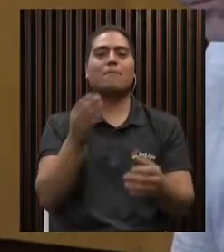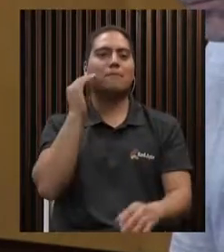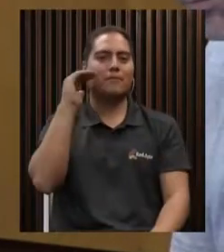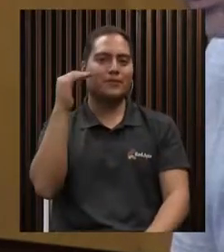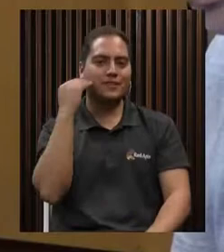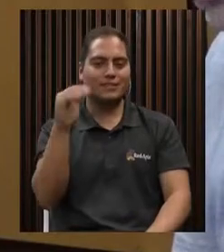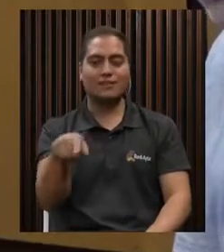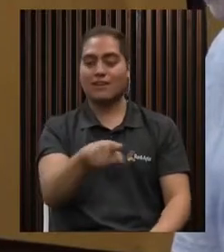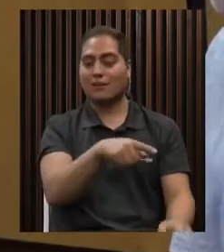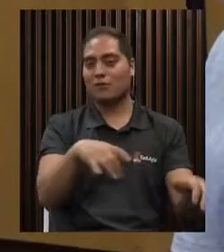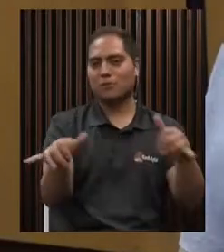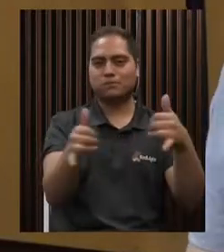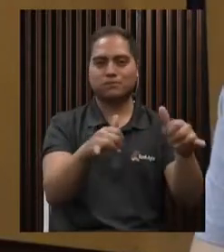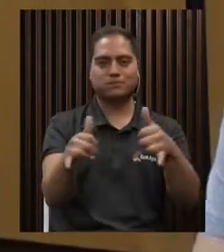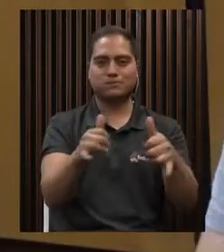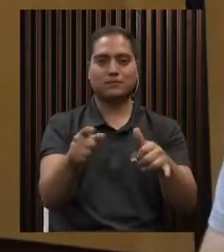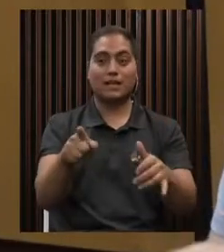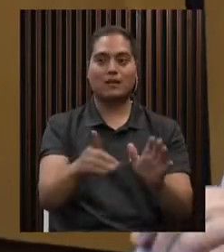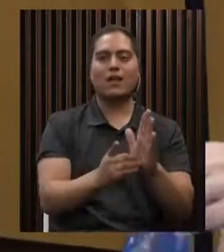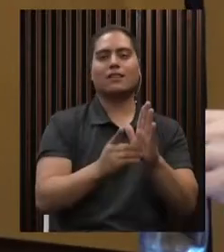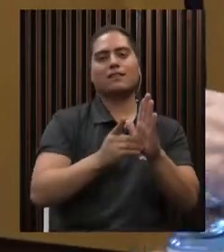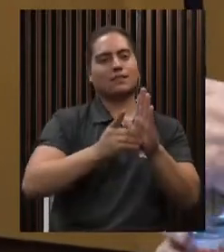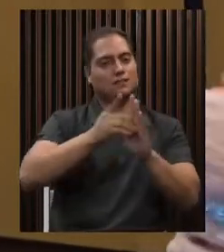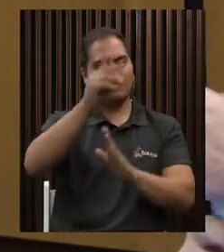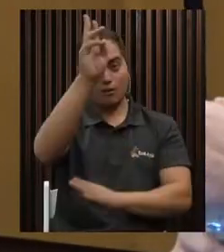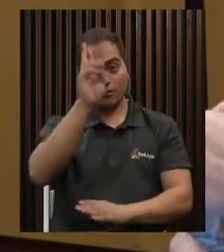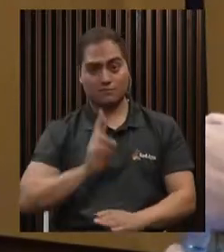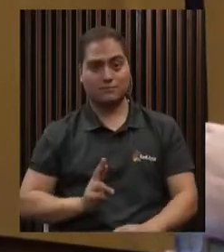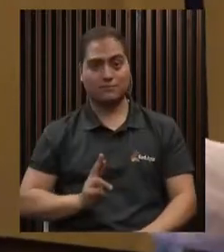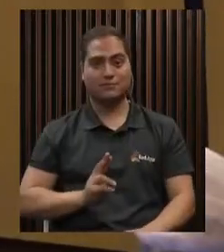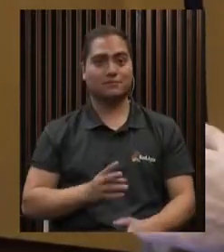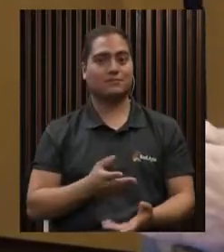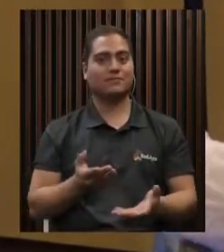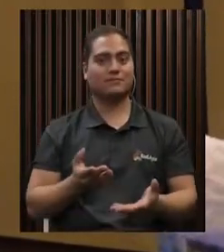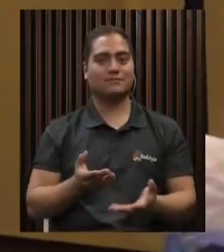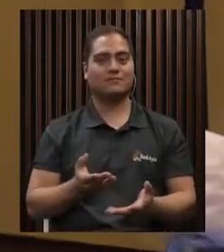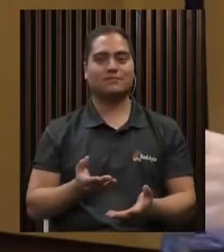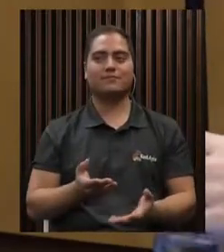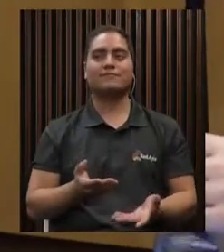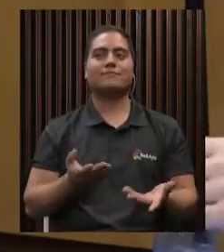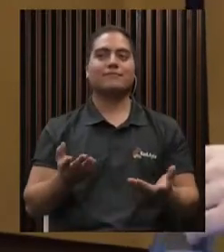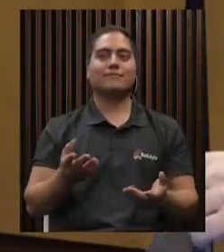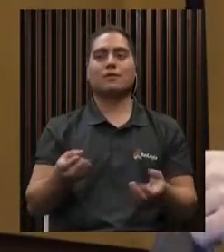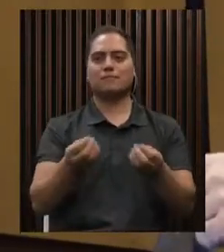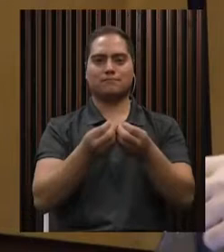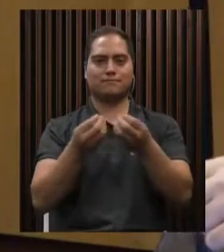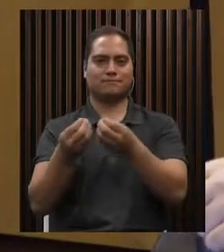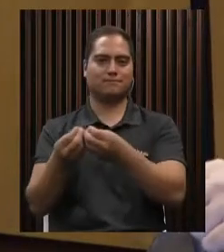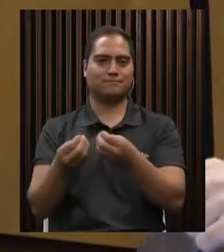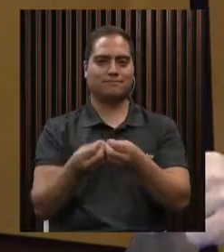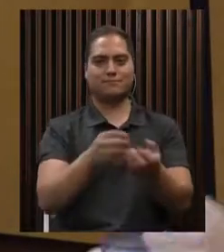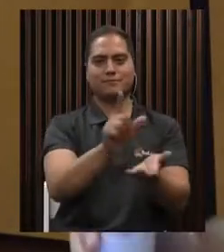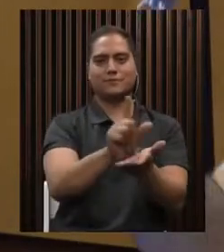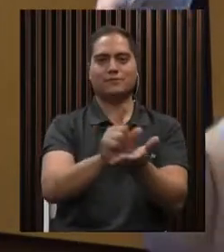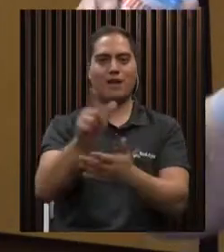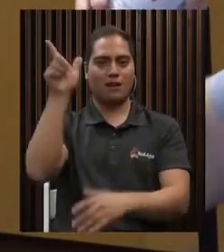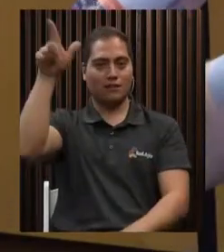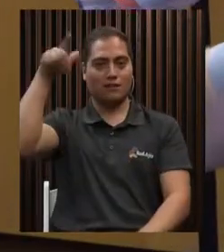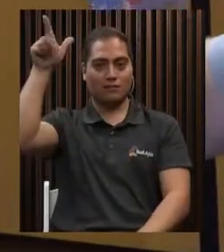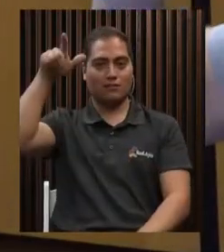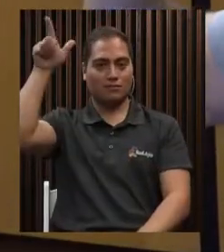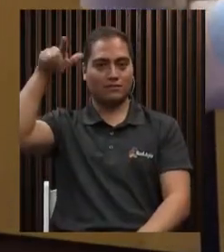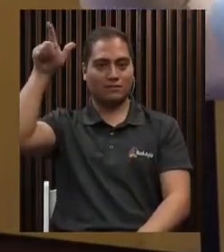así puedan desarrollar también su rol. Hay muchos lugares en Londres donde los niños comienzan a